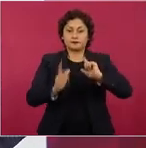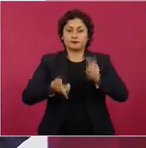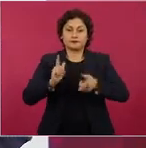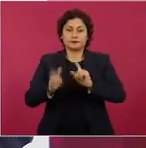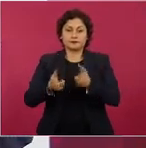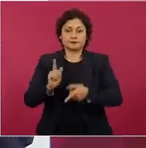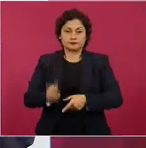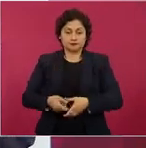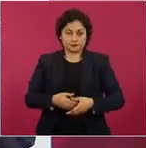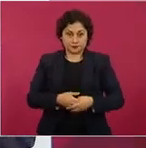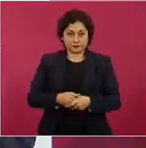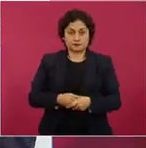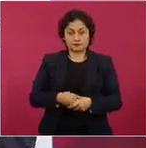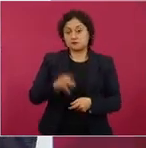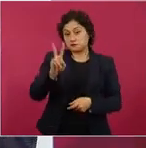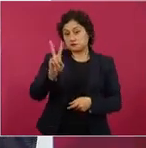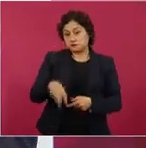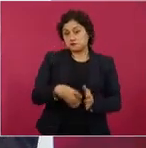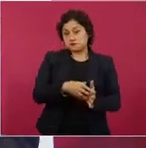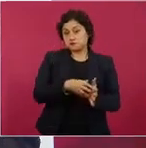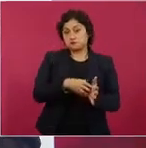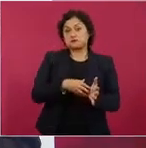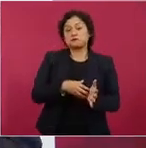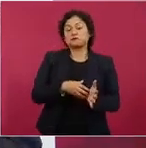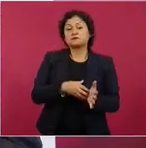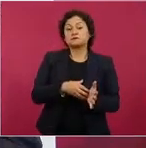El ahorro puede ser de